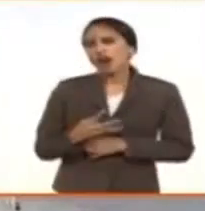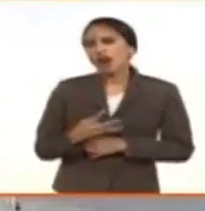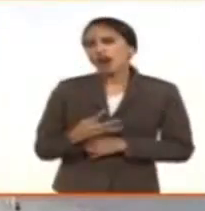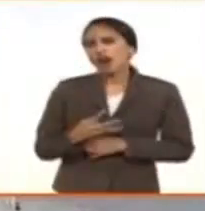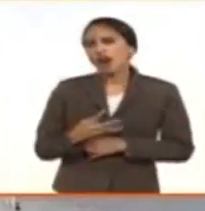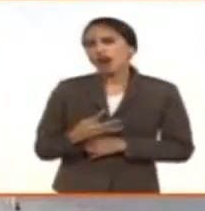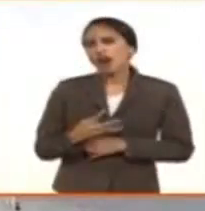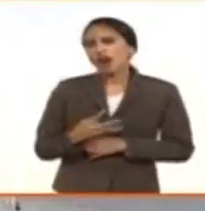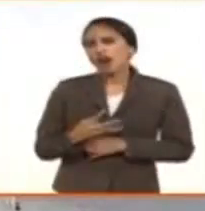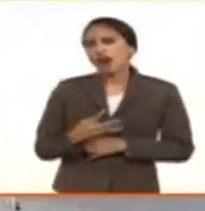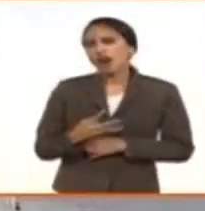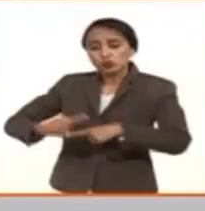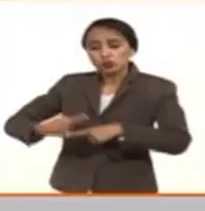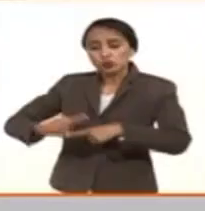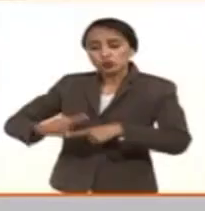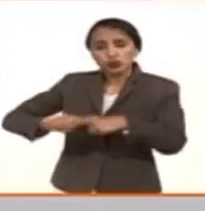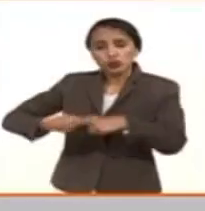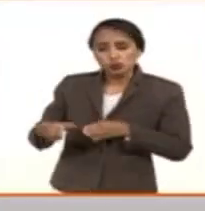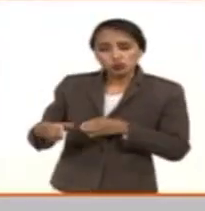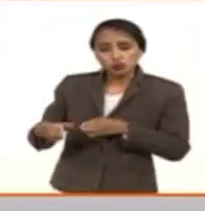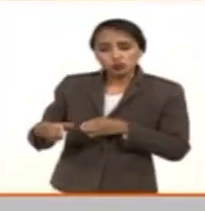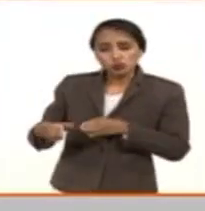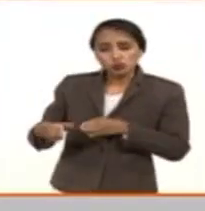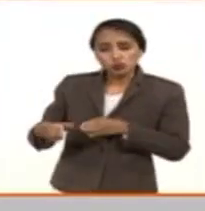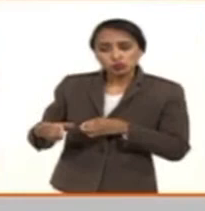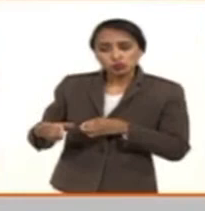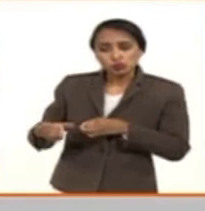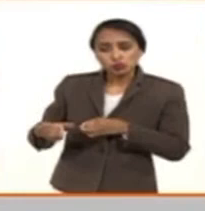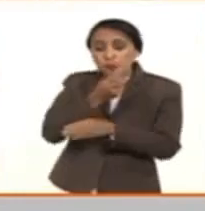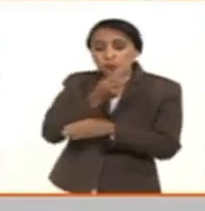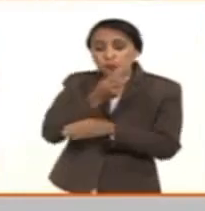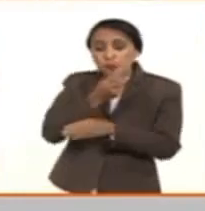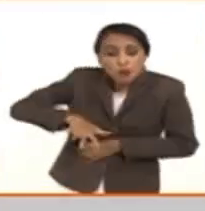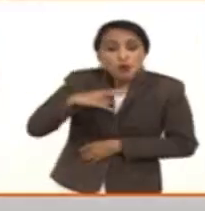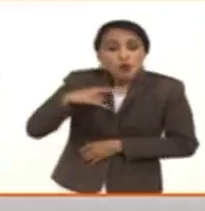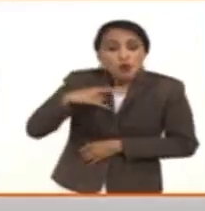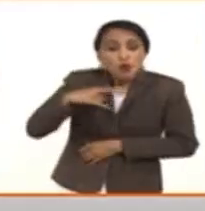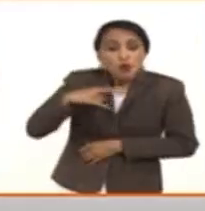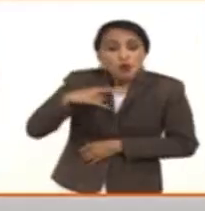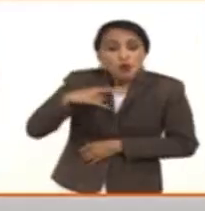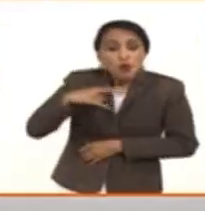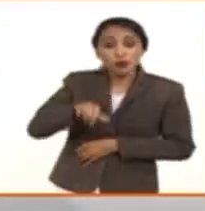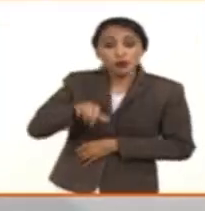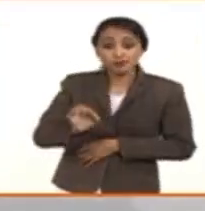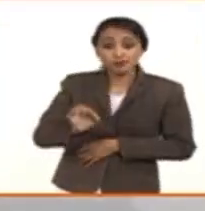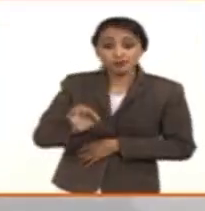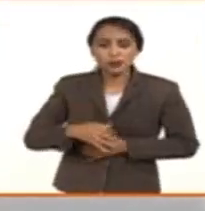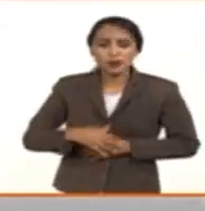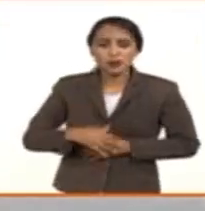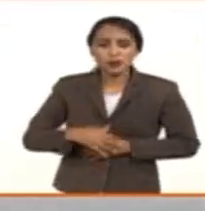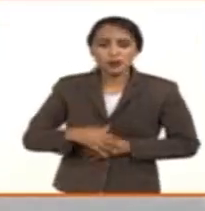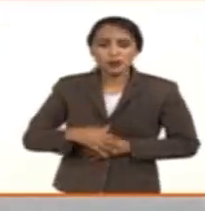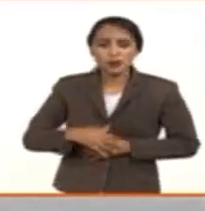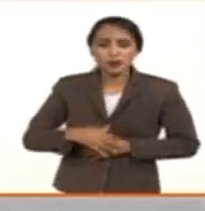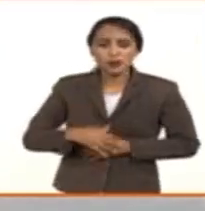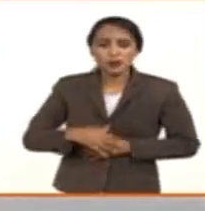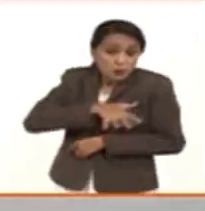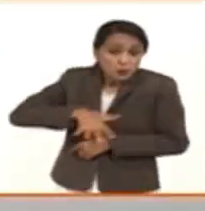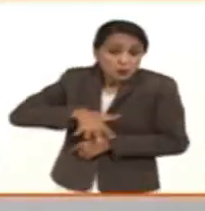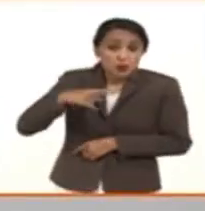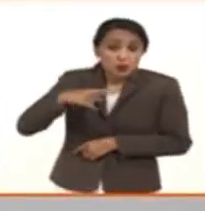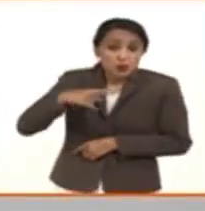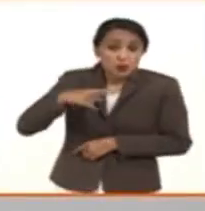grupo étnico no que son la población rusa que estaba por circunstancias de la vida asentada en el este de ucrania